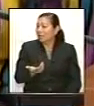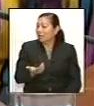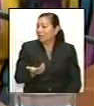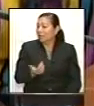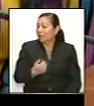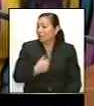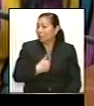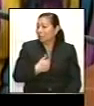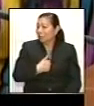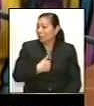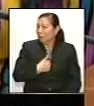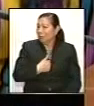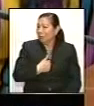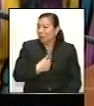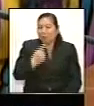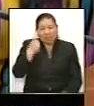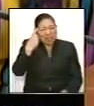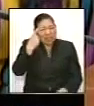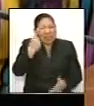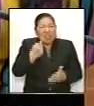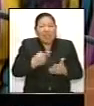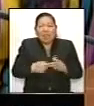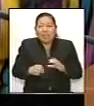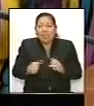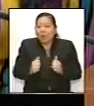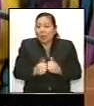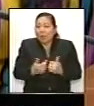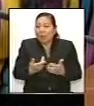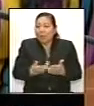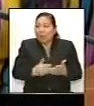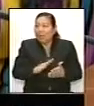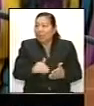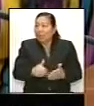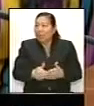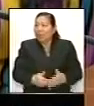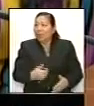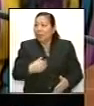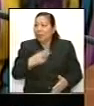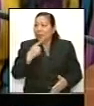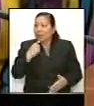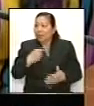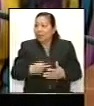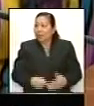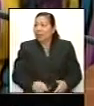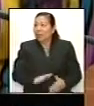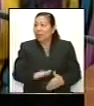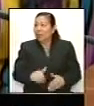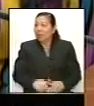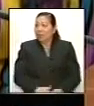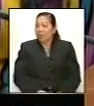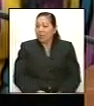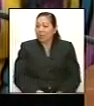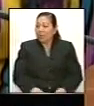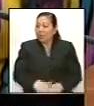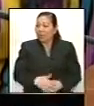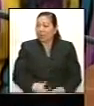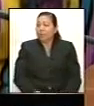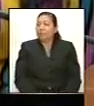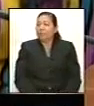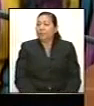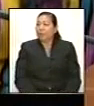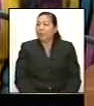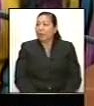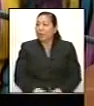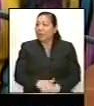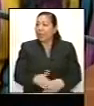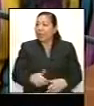siendo activista ni siquiera sabía qué hacer con esto que me había pasado, porque sé que no es un delito, pero no porque no sea un delito deja